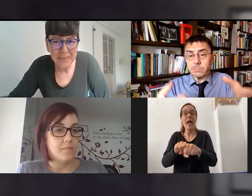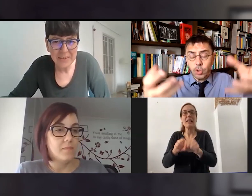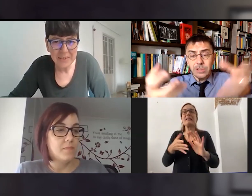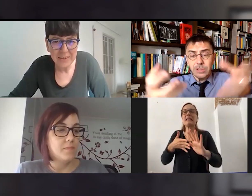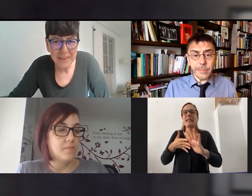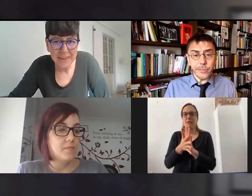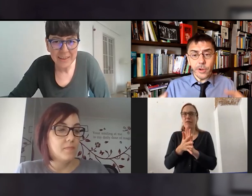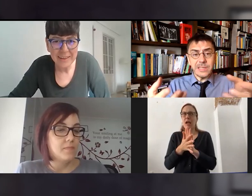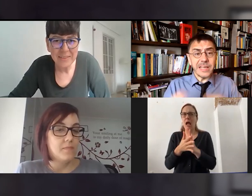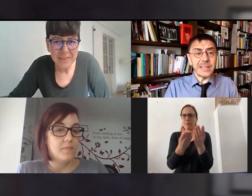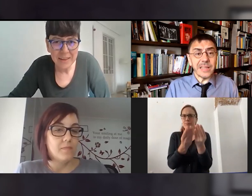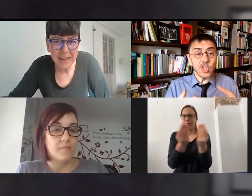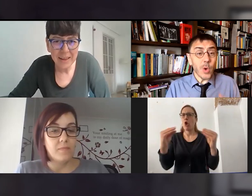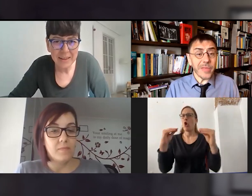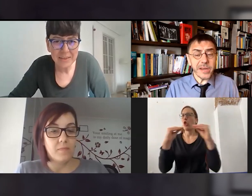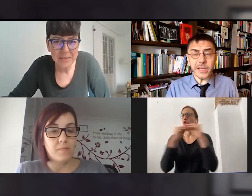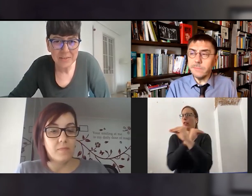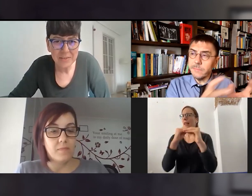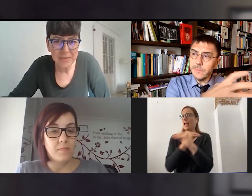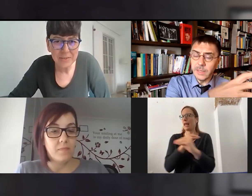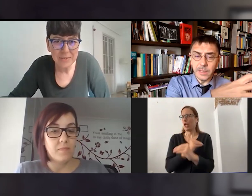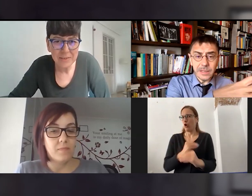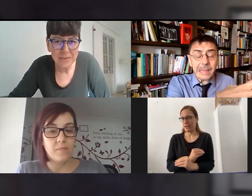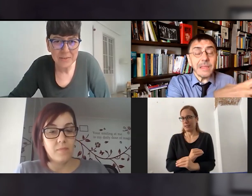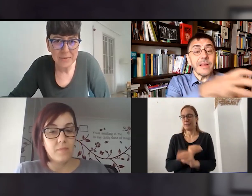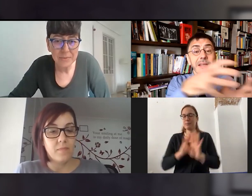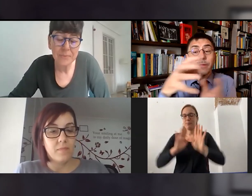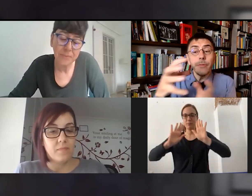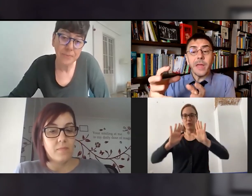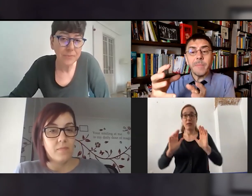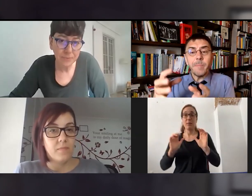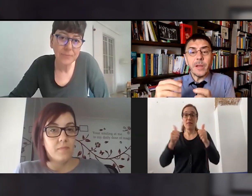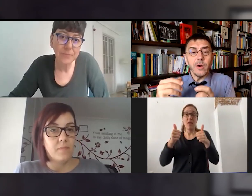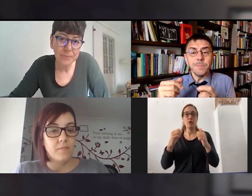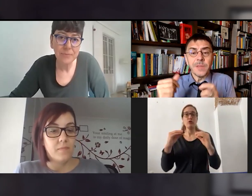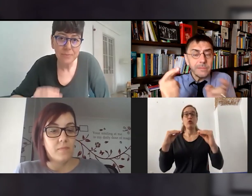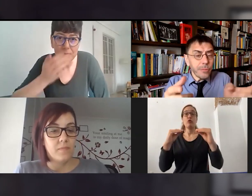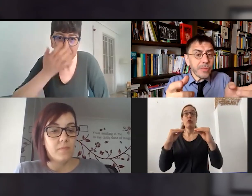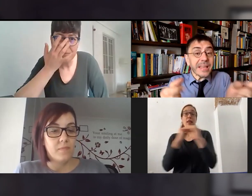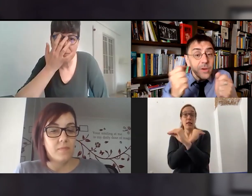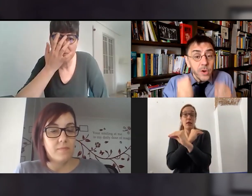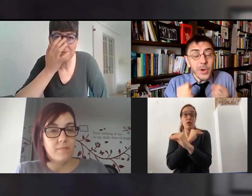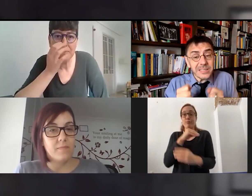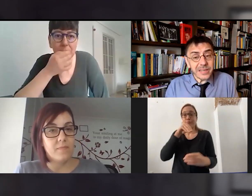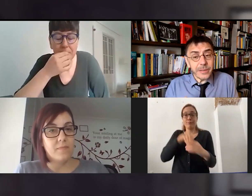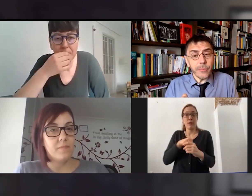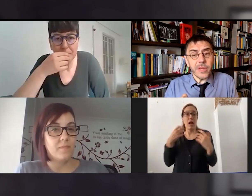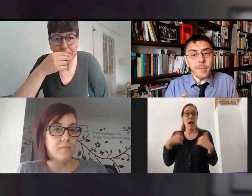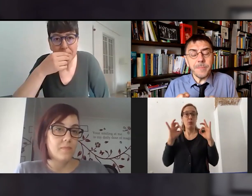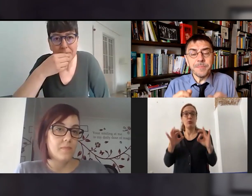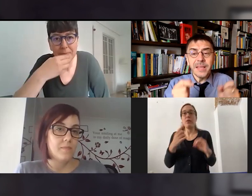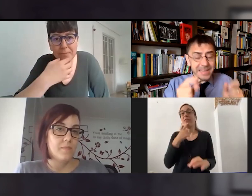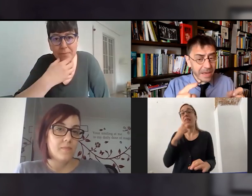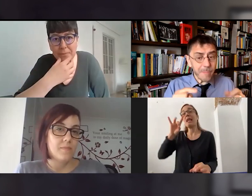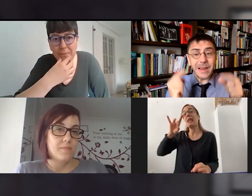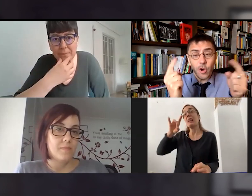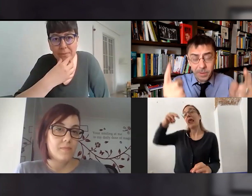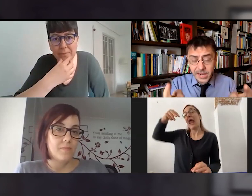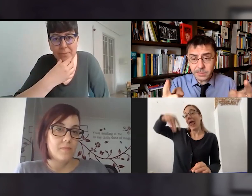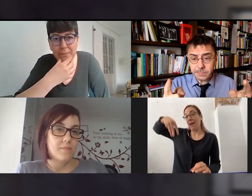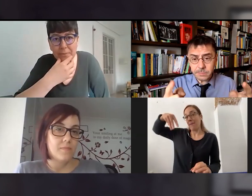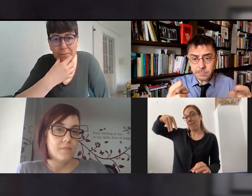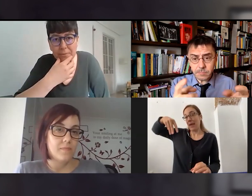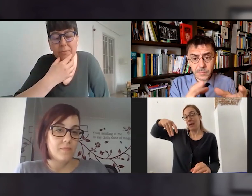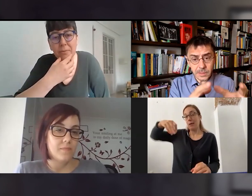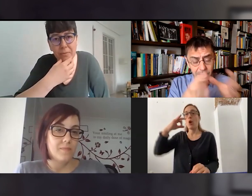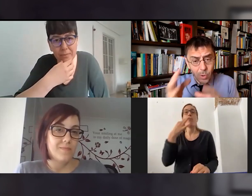con una contradicción inserta en su ADN. Nace del 15M, pero dice que no es el 15M y nace para